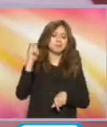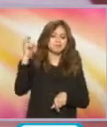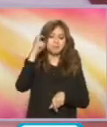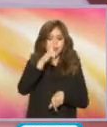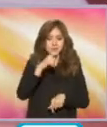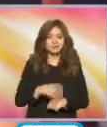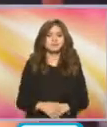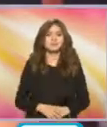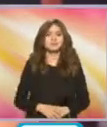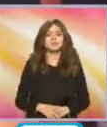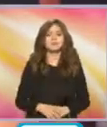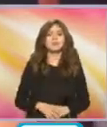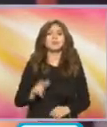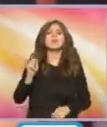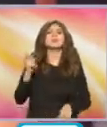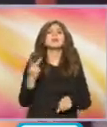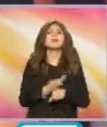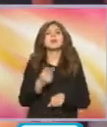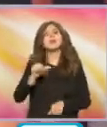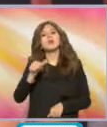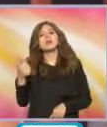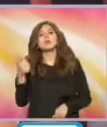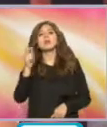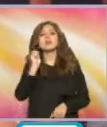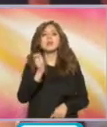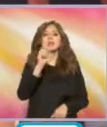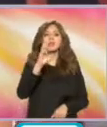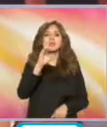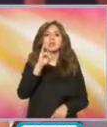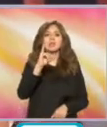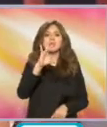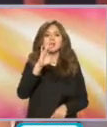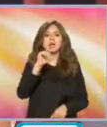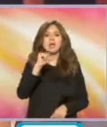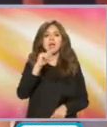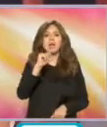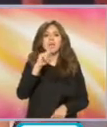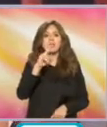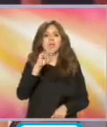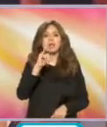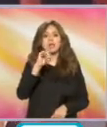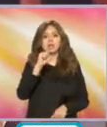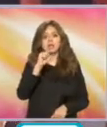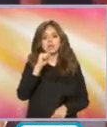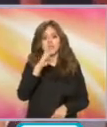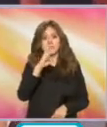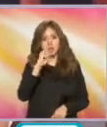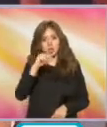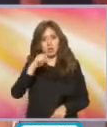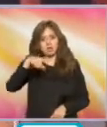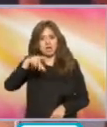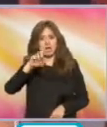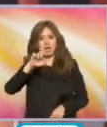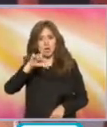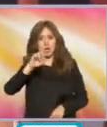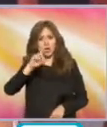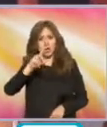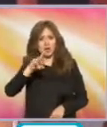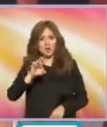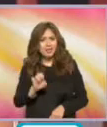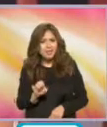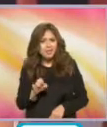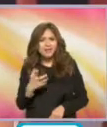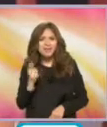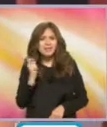tienen cicatrización queloide? Ajá. Que explícanos qué es ese tipo de Por supuesto. cicatrización y cuál de estos dos métodos Es el